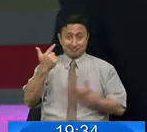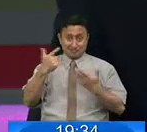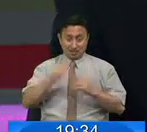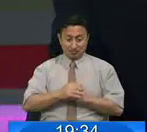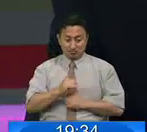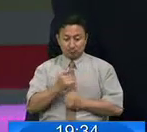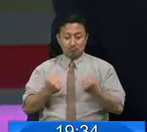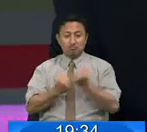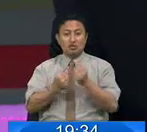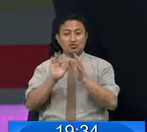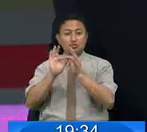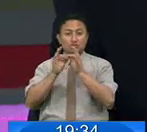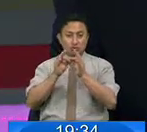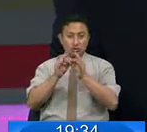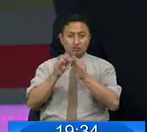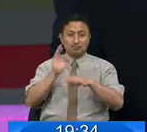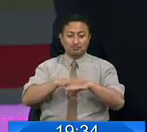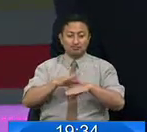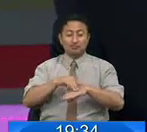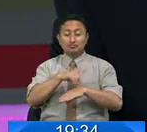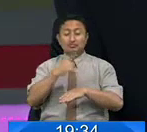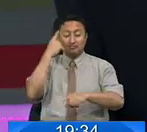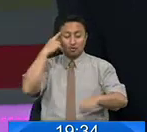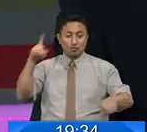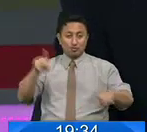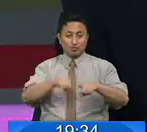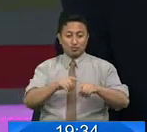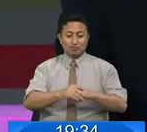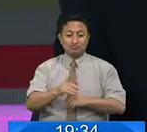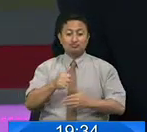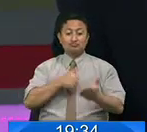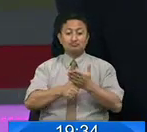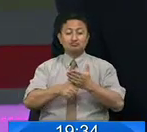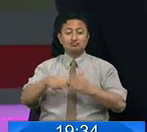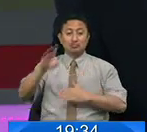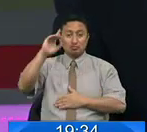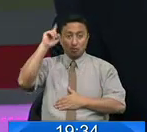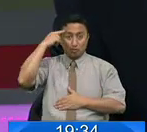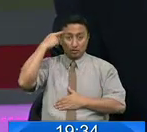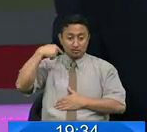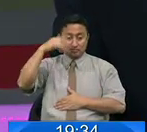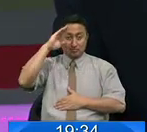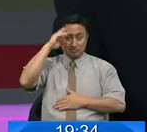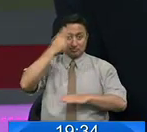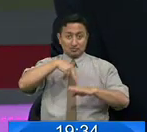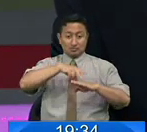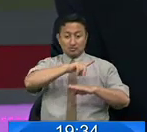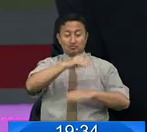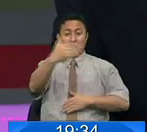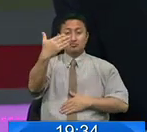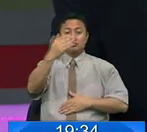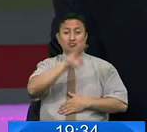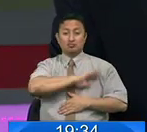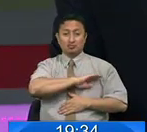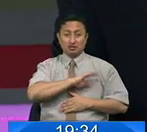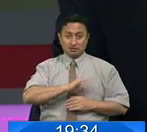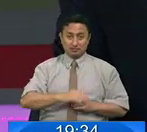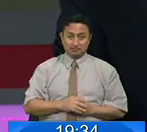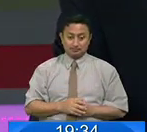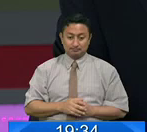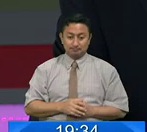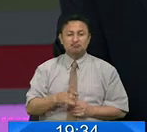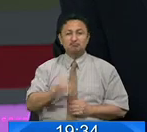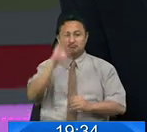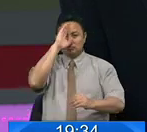repotenciadas esto gracias amigos a un convenio firmado entre el ministerio de gobierno la policía nacional y la alcaldía de quito el objetivo de